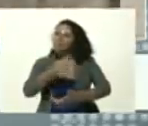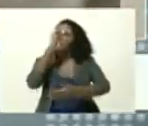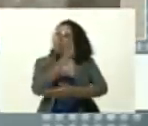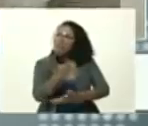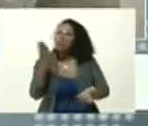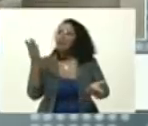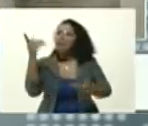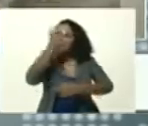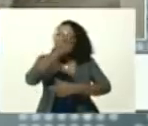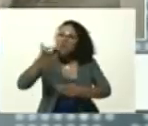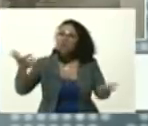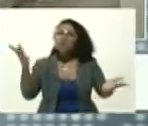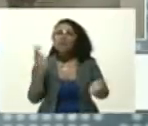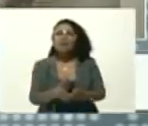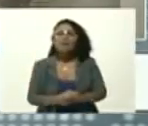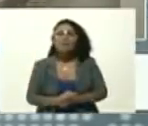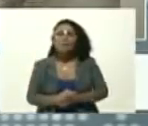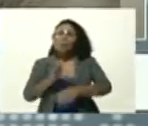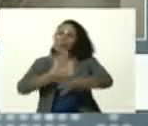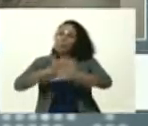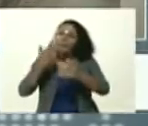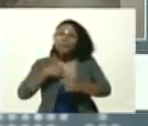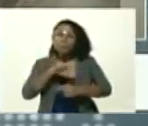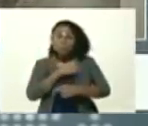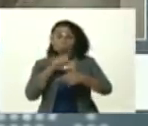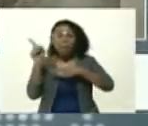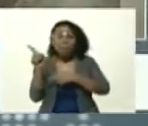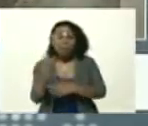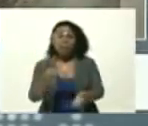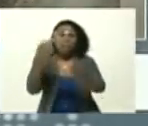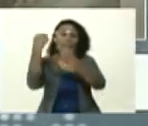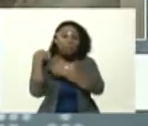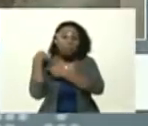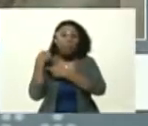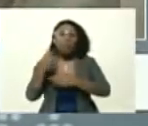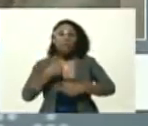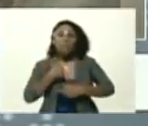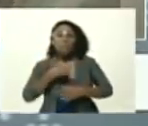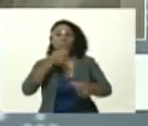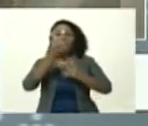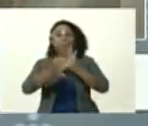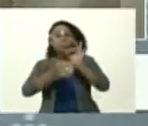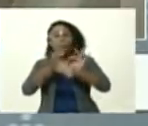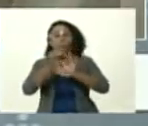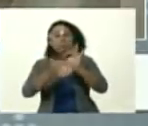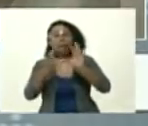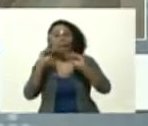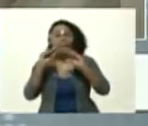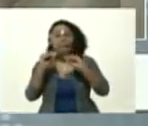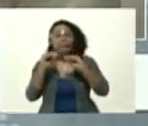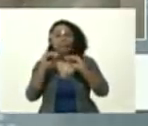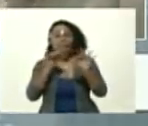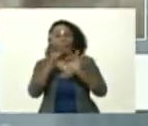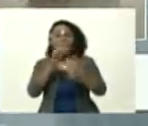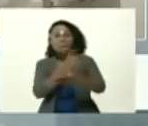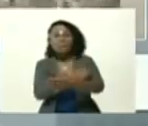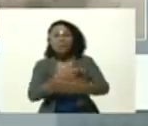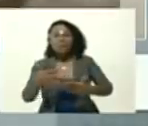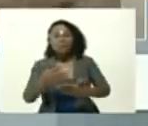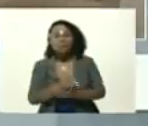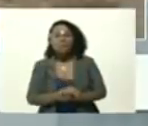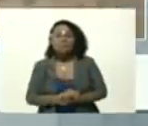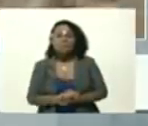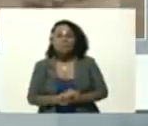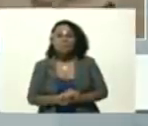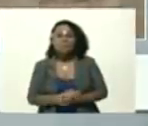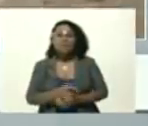la gente. Porque cuando nosotros tenemos estas responsabilidades, cuando hablamos, le hablamos a millones.